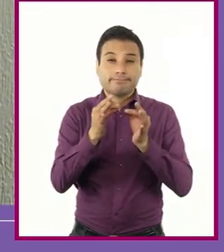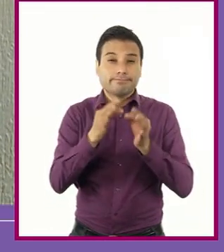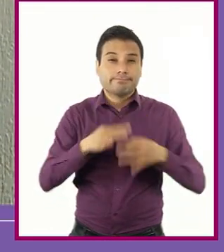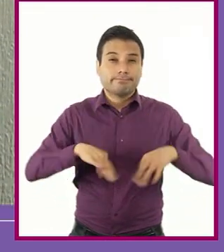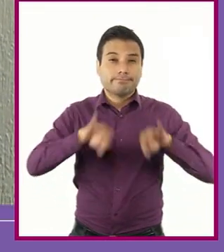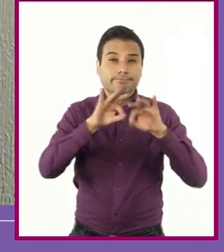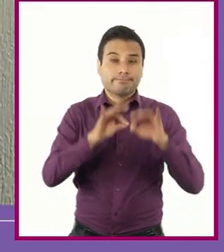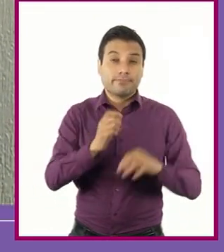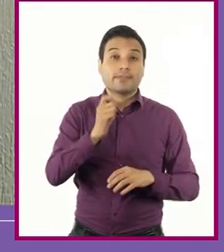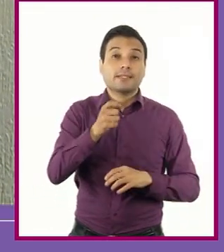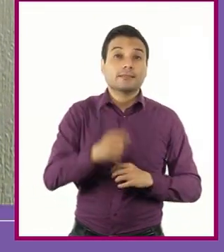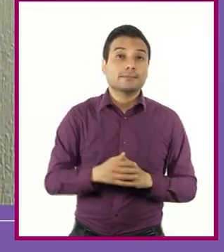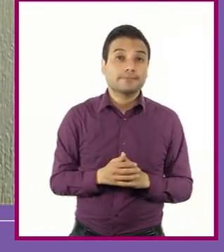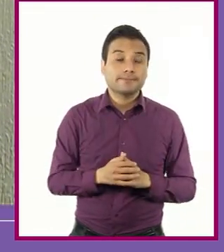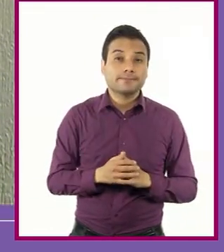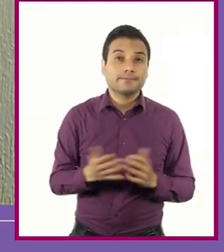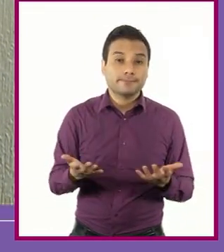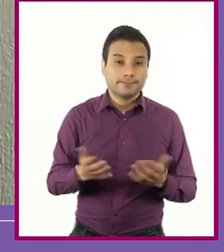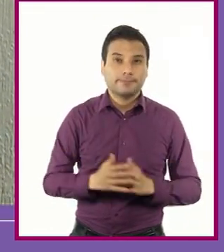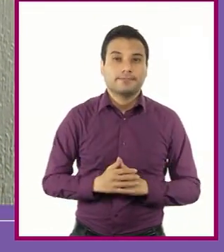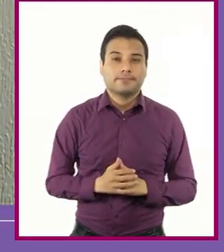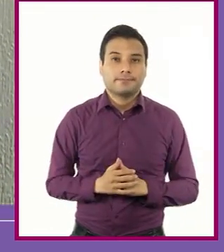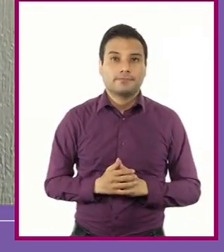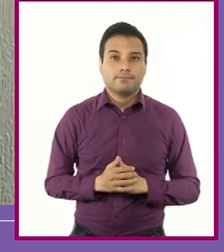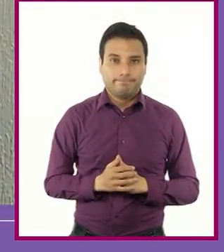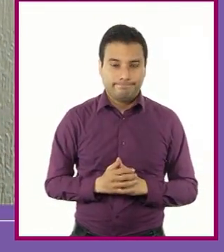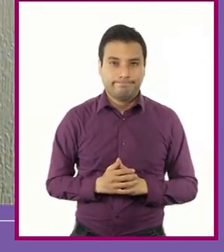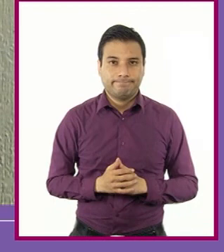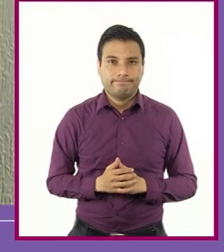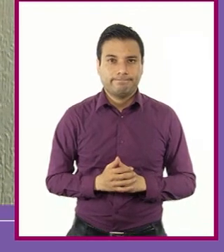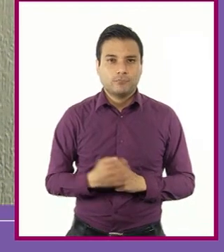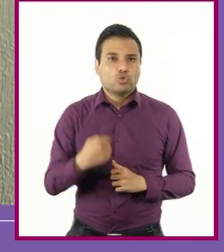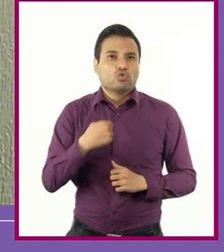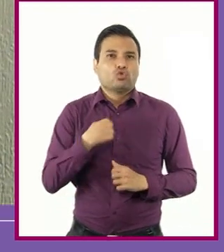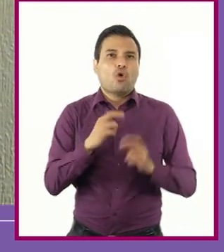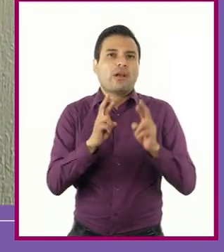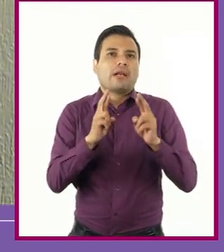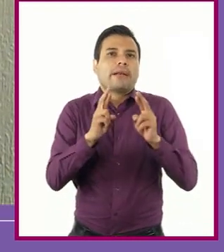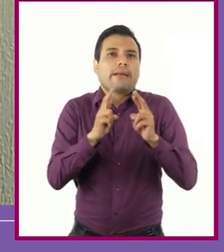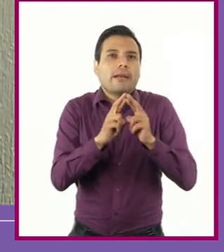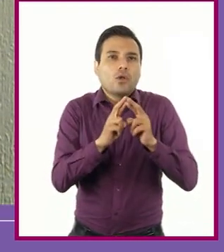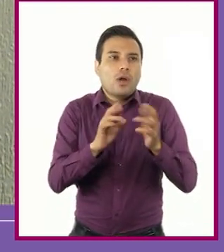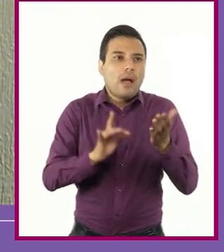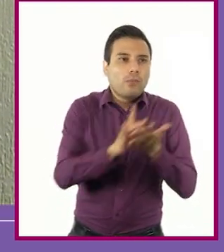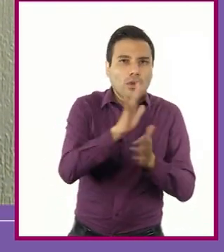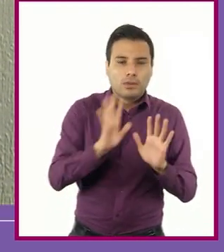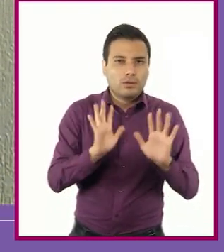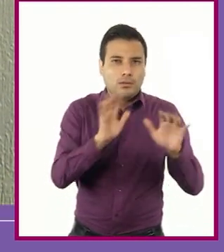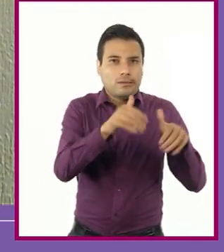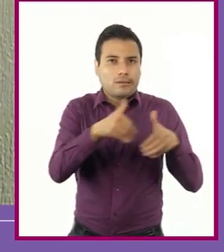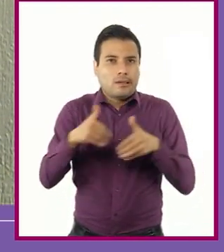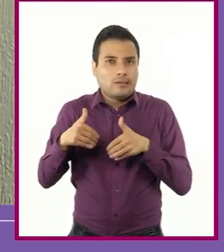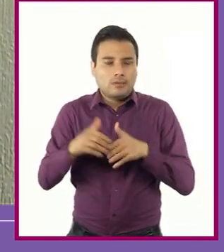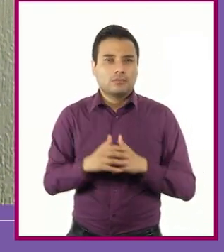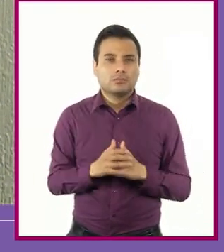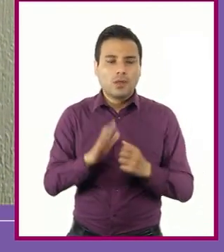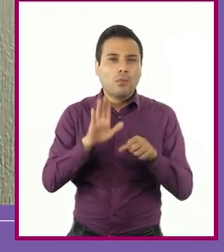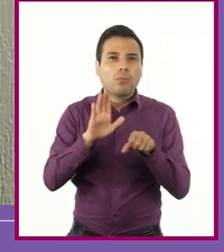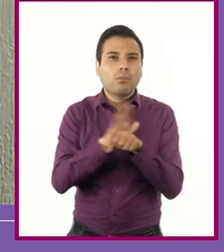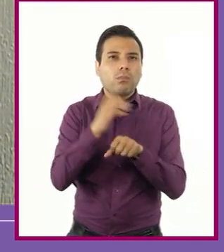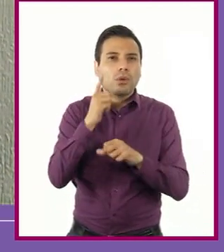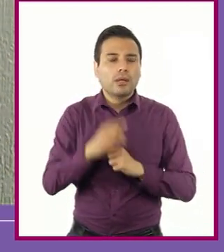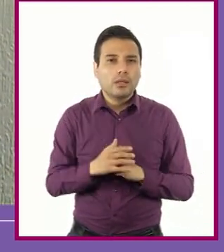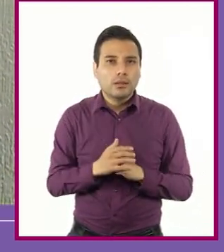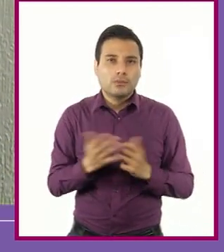nuestra posición laica no solamente se basa en la normatividad, sino que